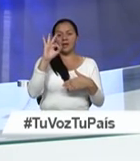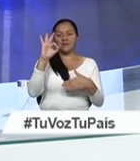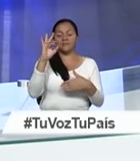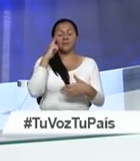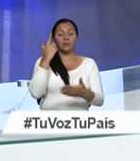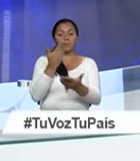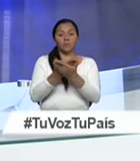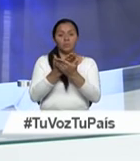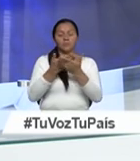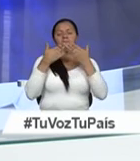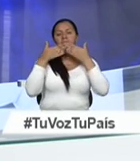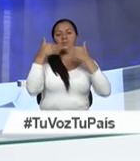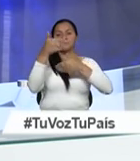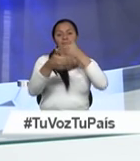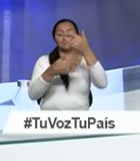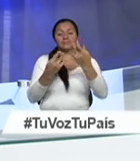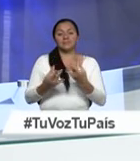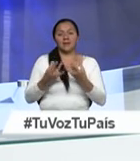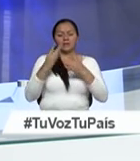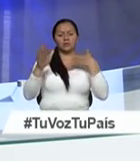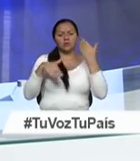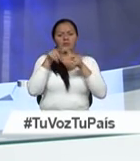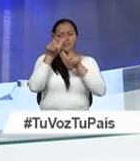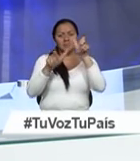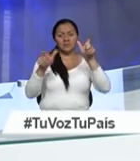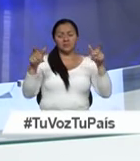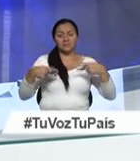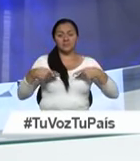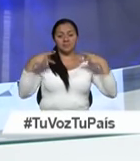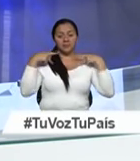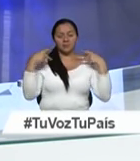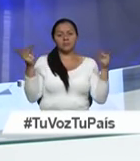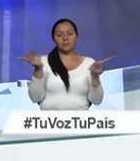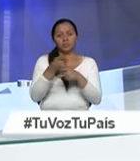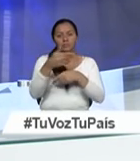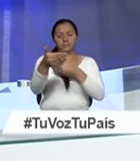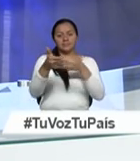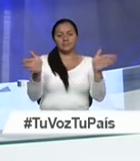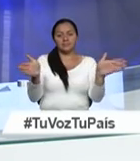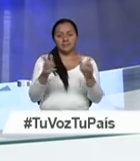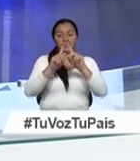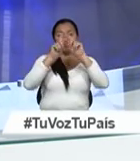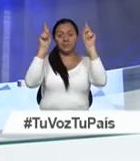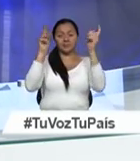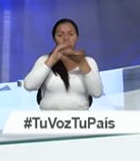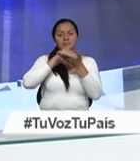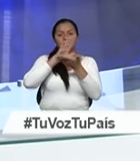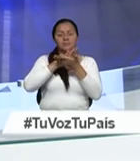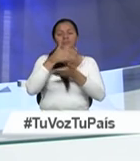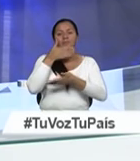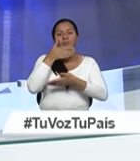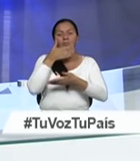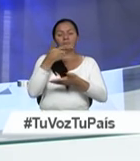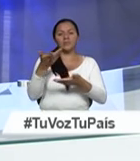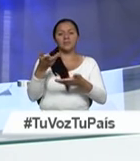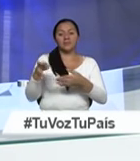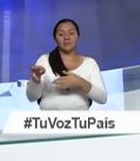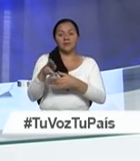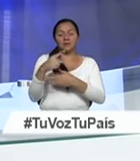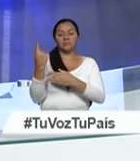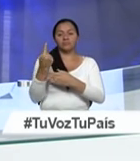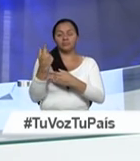propuesta que busca mejorar la calidad de vida de los pequeños y medianos productores del país. Esto a través del establecimiento del riego tecnificado